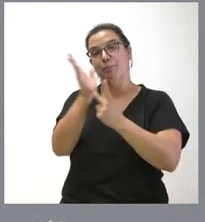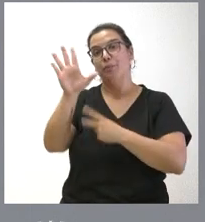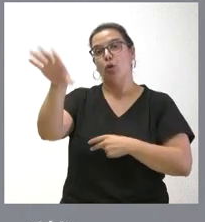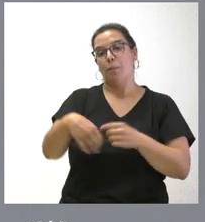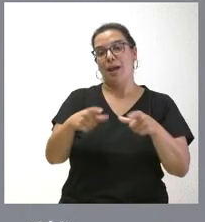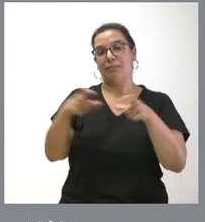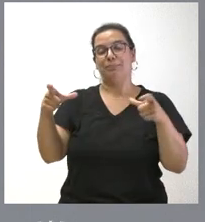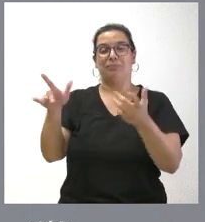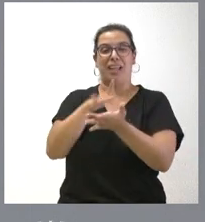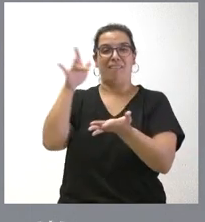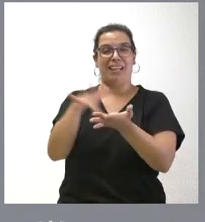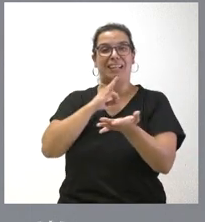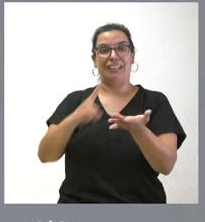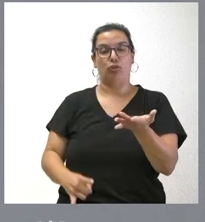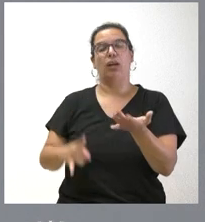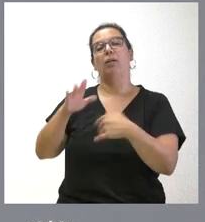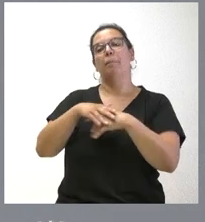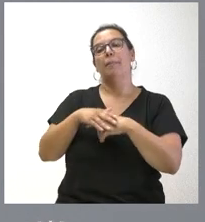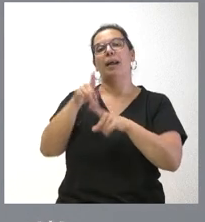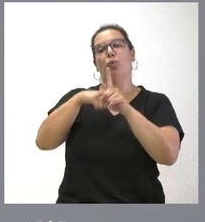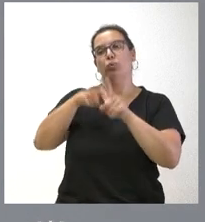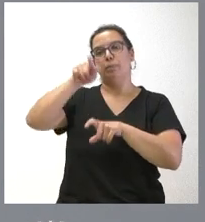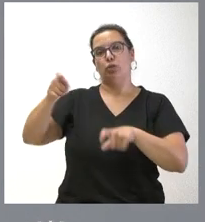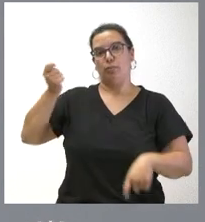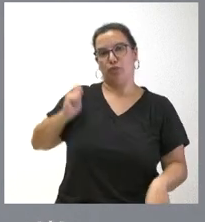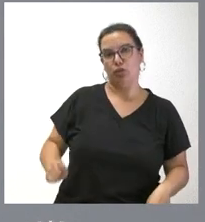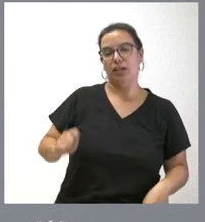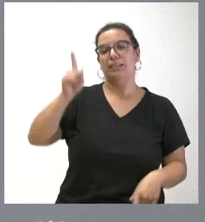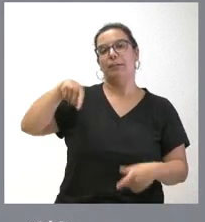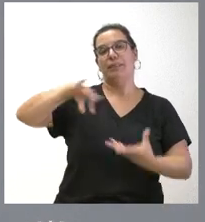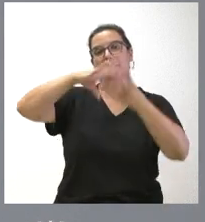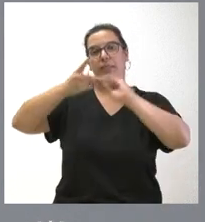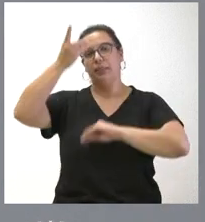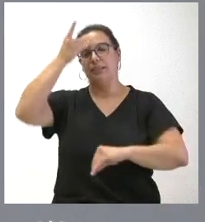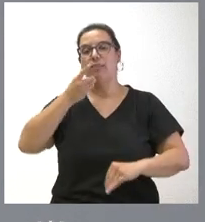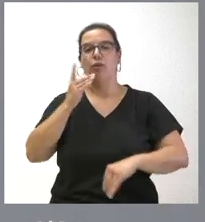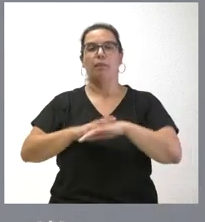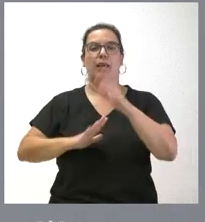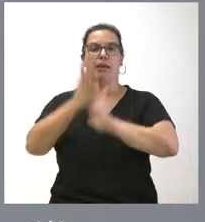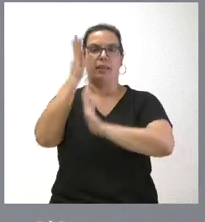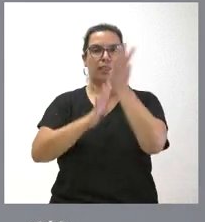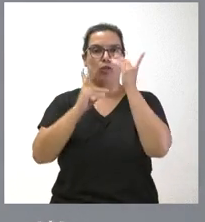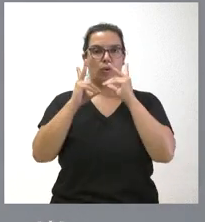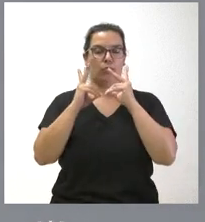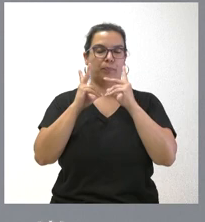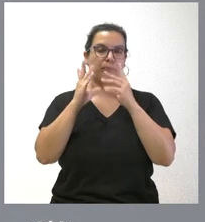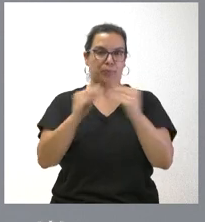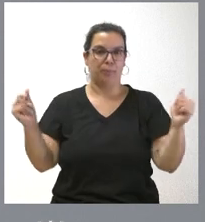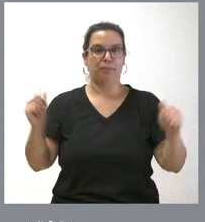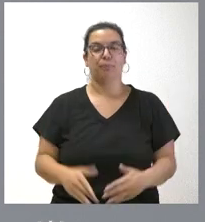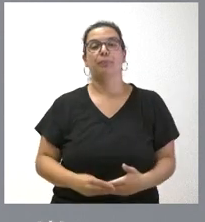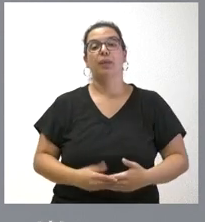de esas tabletas electrónicas para uso de agentes medioambientales y la digitalización en materia de extinción de incendios el gobierno